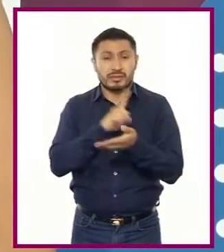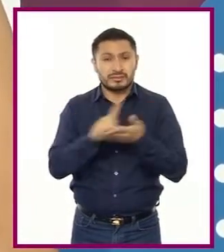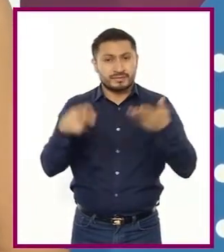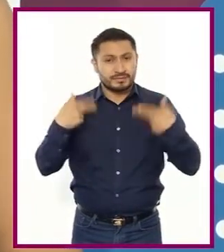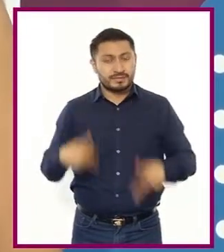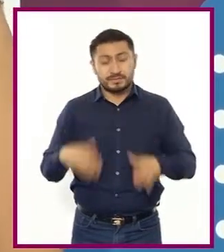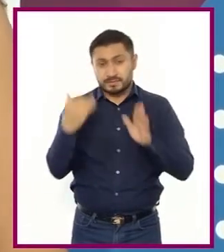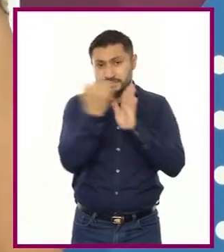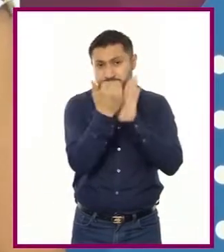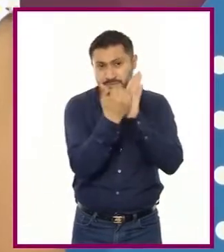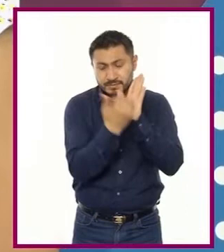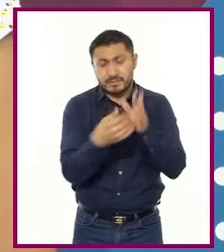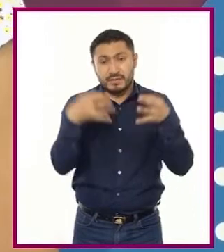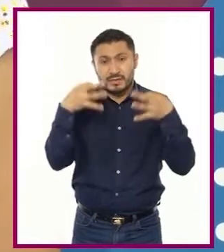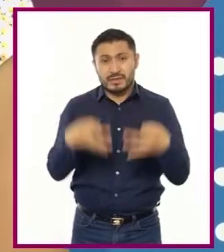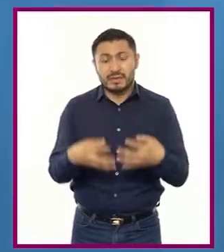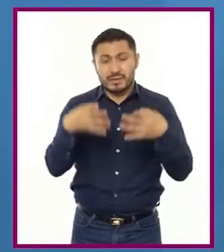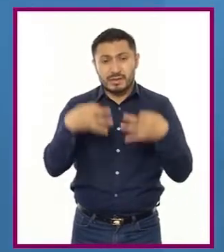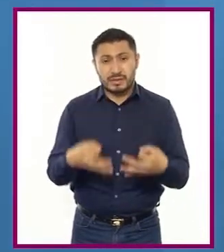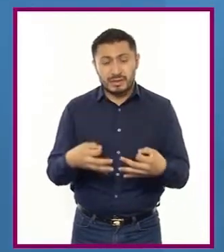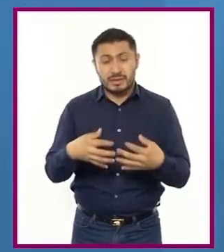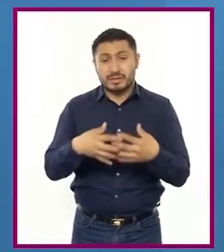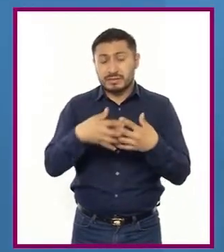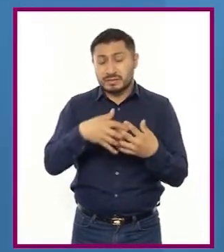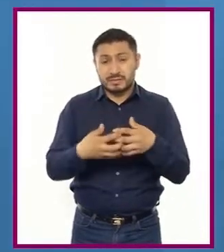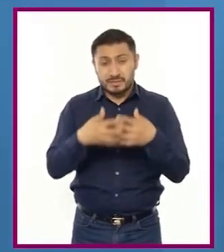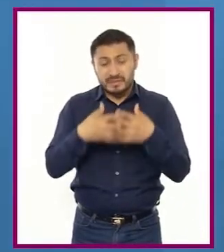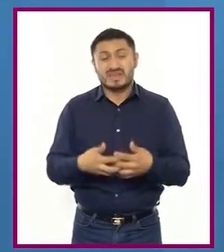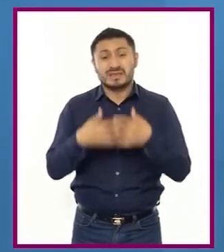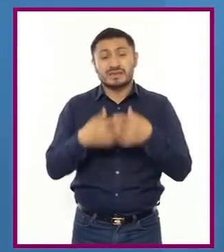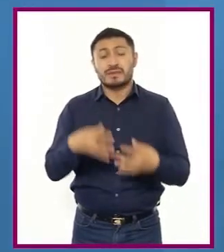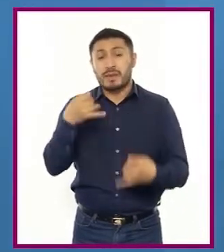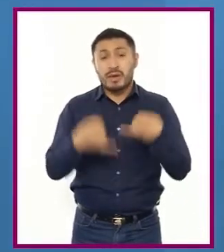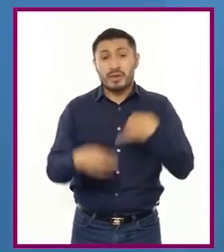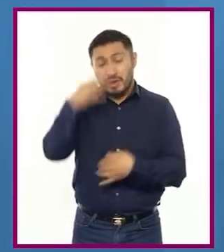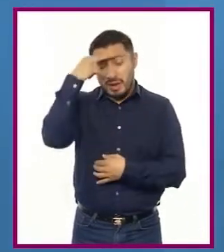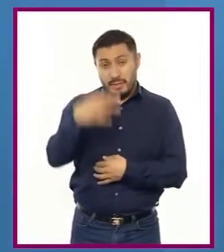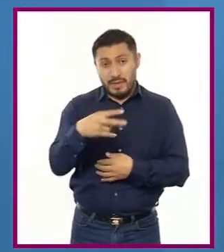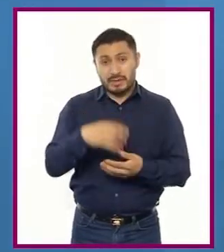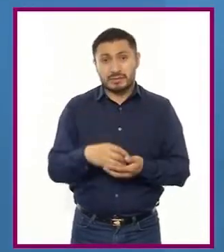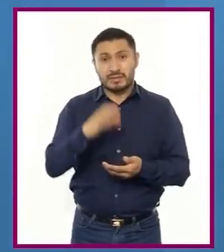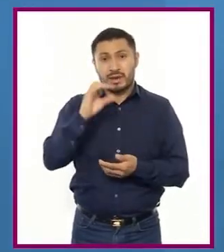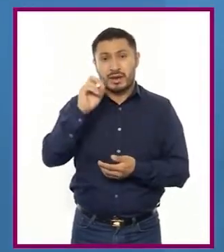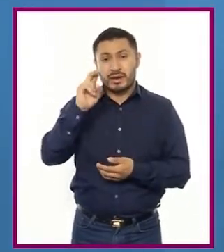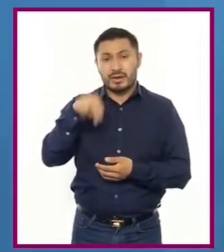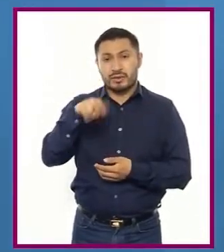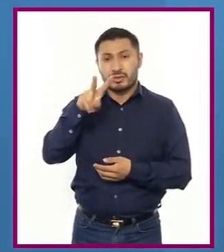humanos al sistema jurídico mexicano, principio de convencionalidad, en el